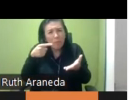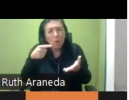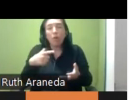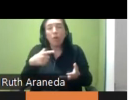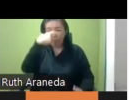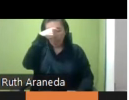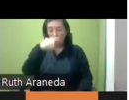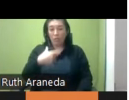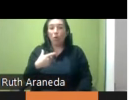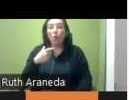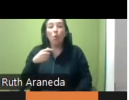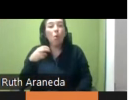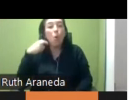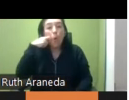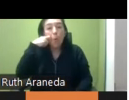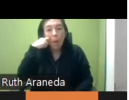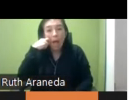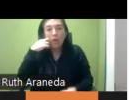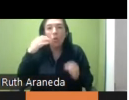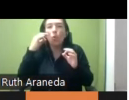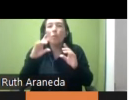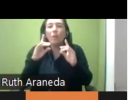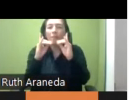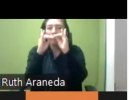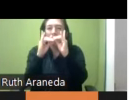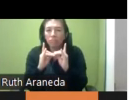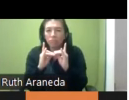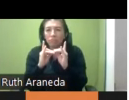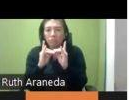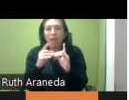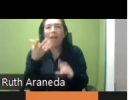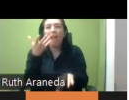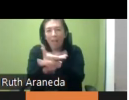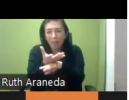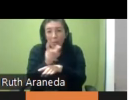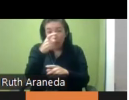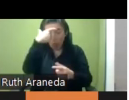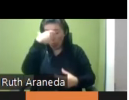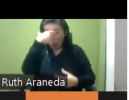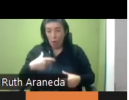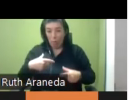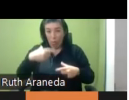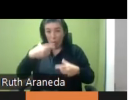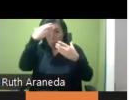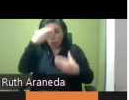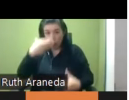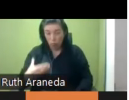humano, un fardo funerario compuesto de un individuo